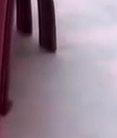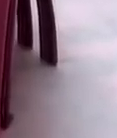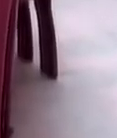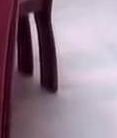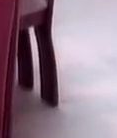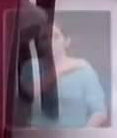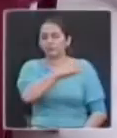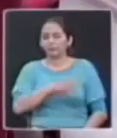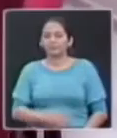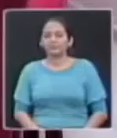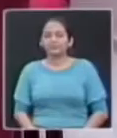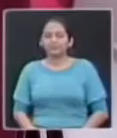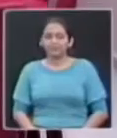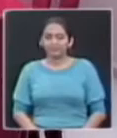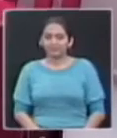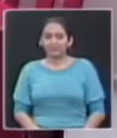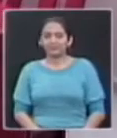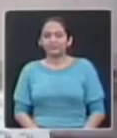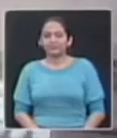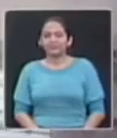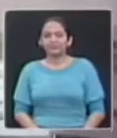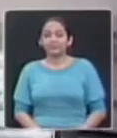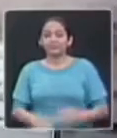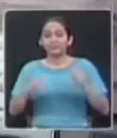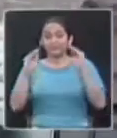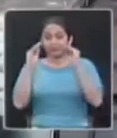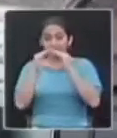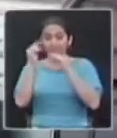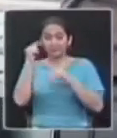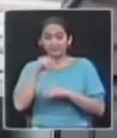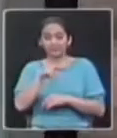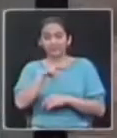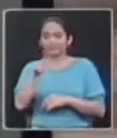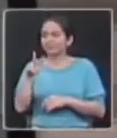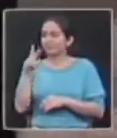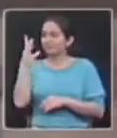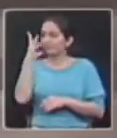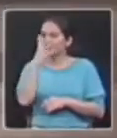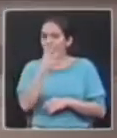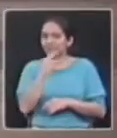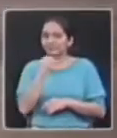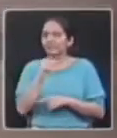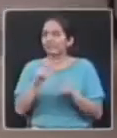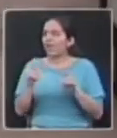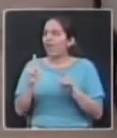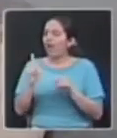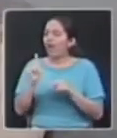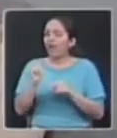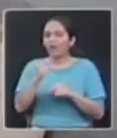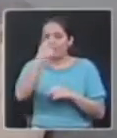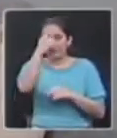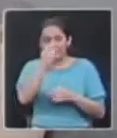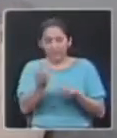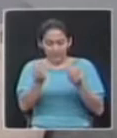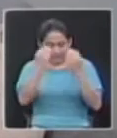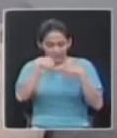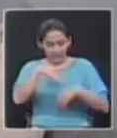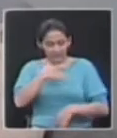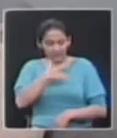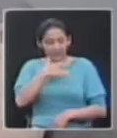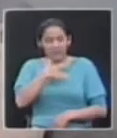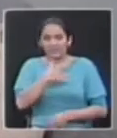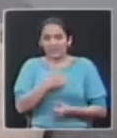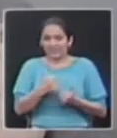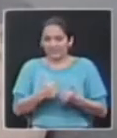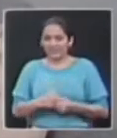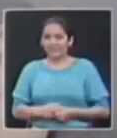Tu casa habla de ti. Es tu espacio que de alguna manera muestra lo que llevas en el interior. El hogar refleja quiénes somos,